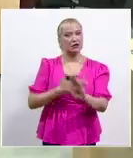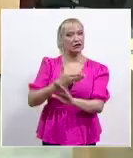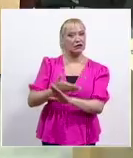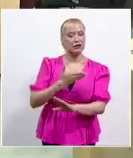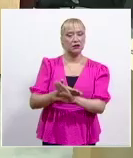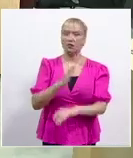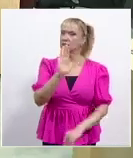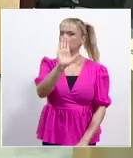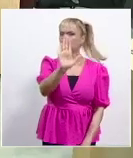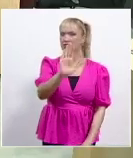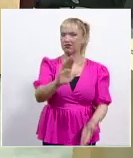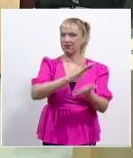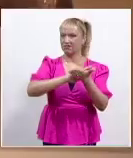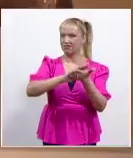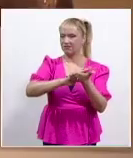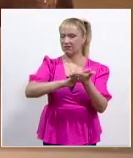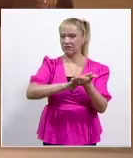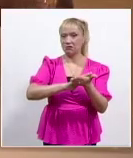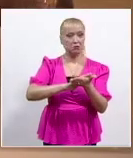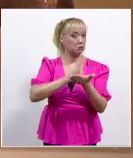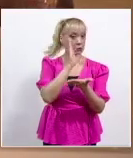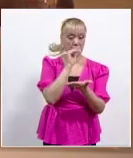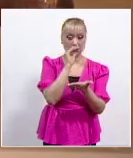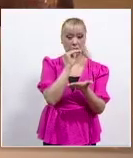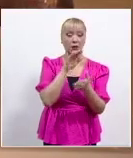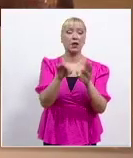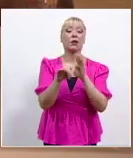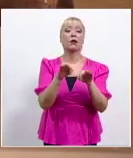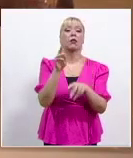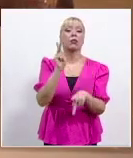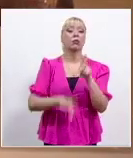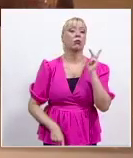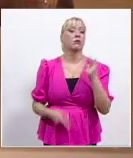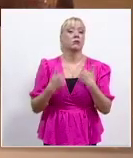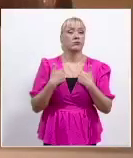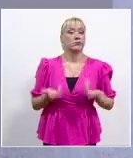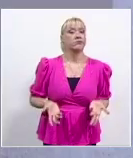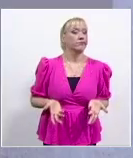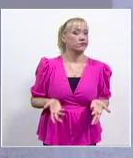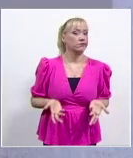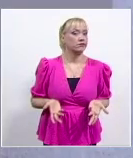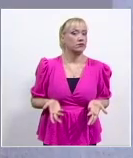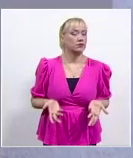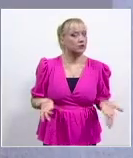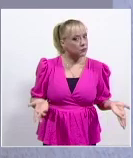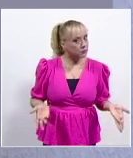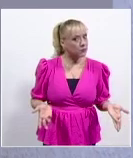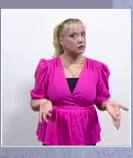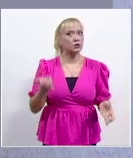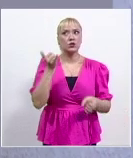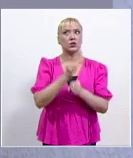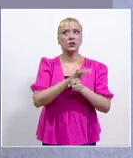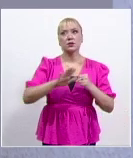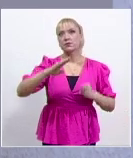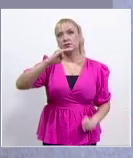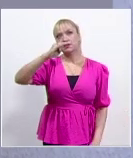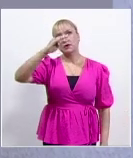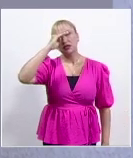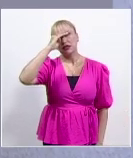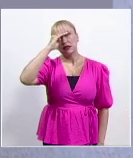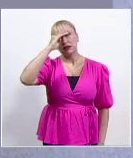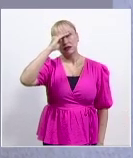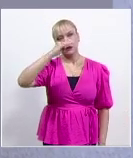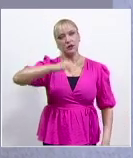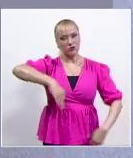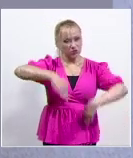todo erradicarlos. De lo contrario, su labor es aún inacabada. No podemos concebir una